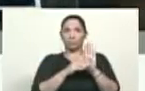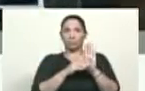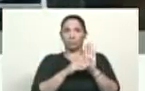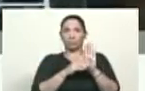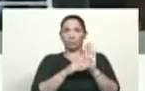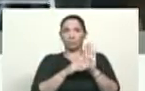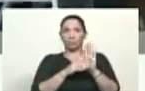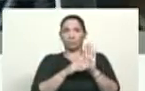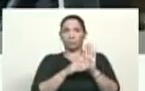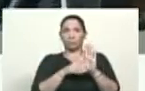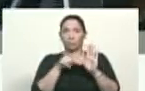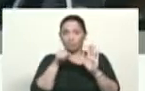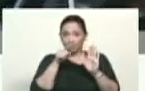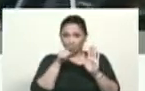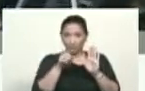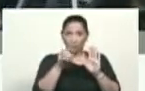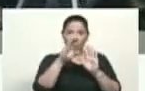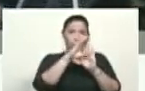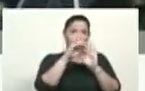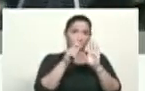con esta Constitución.